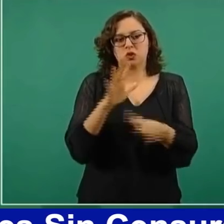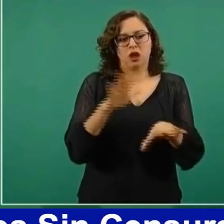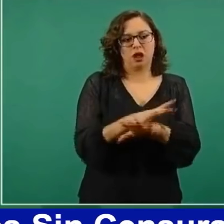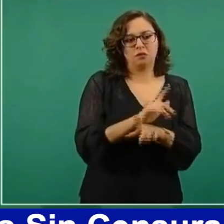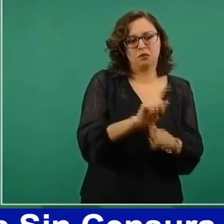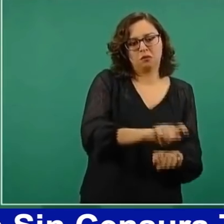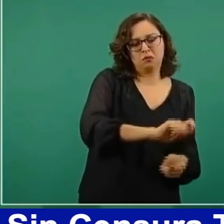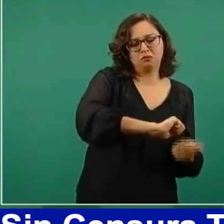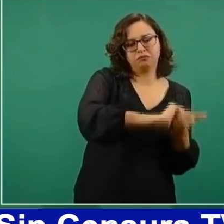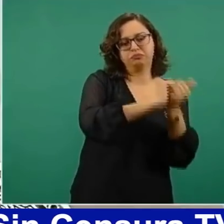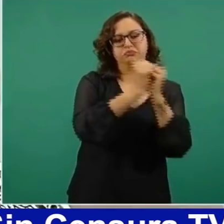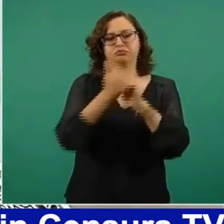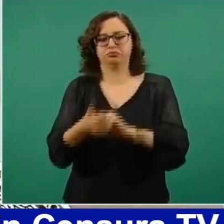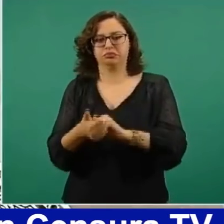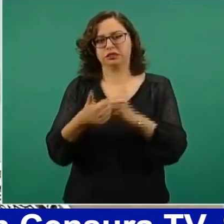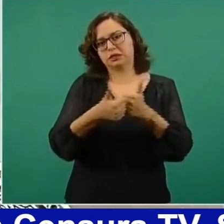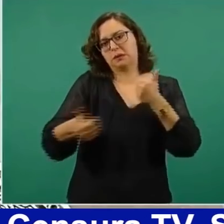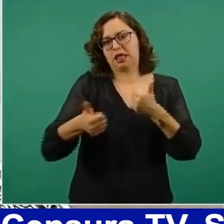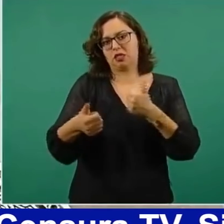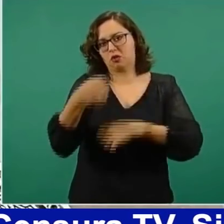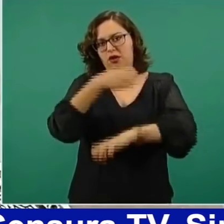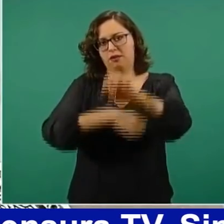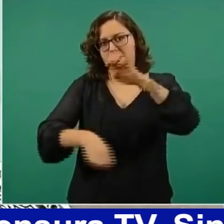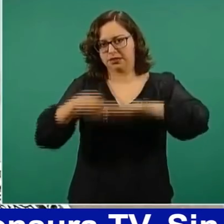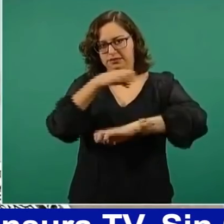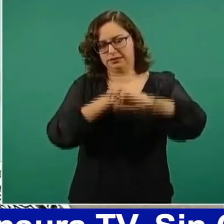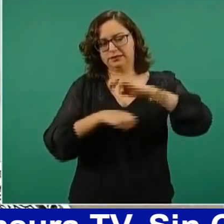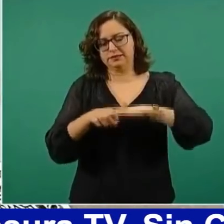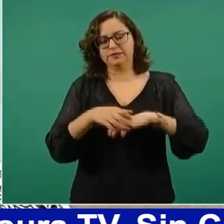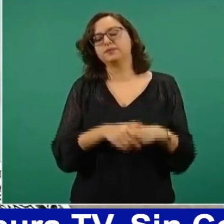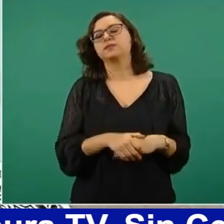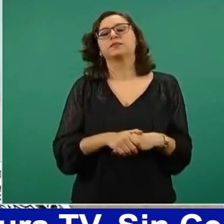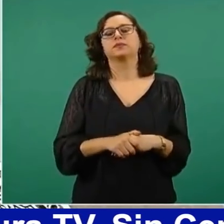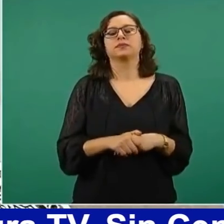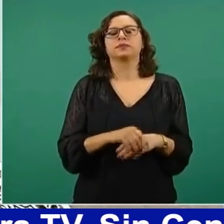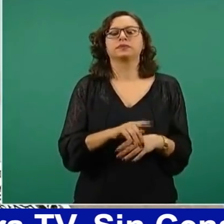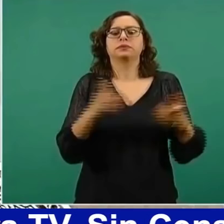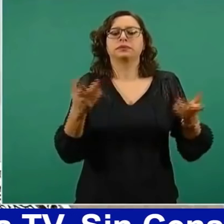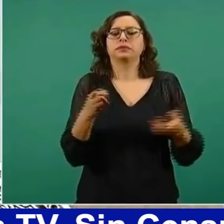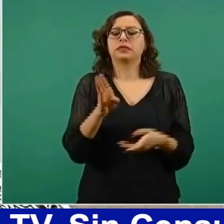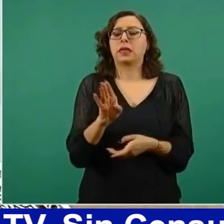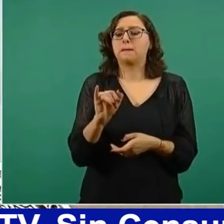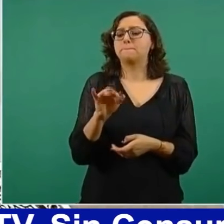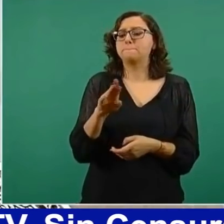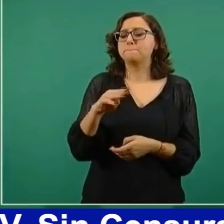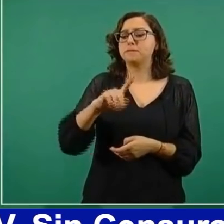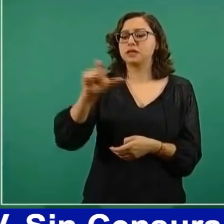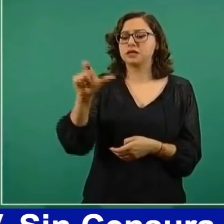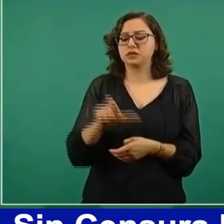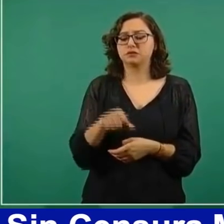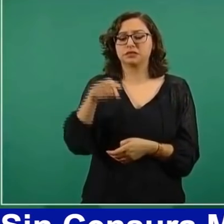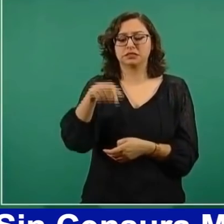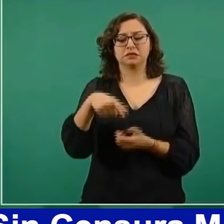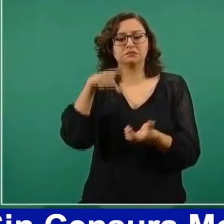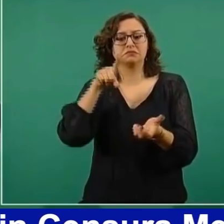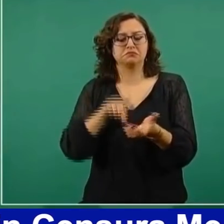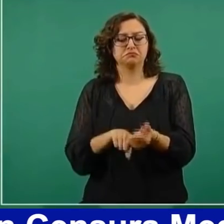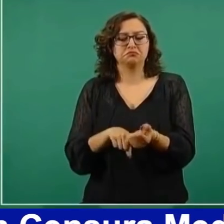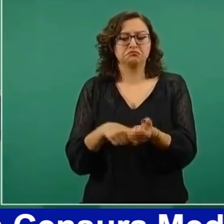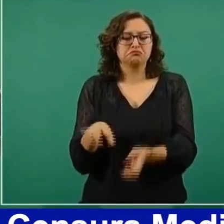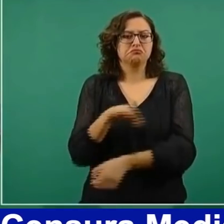económica. Respecto a los planes y capacidades de Birmex, justamente la producción en